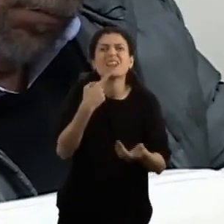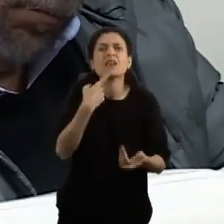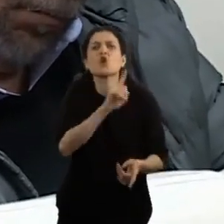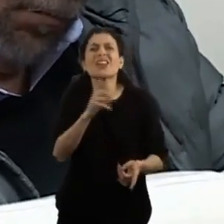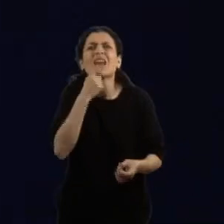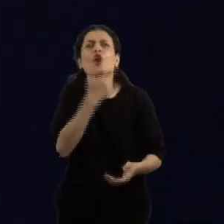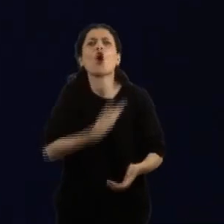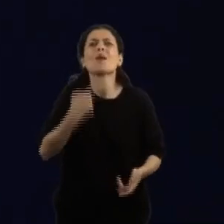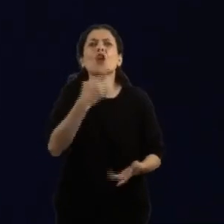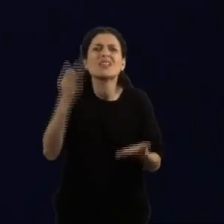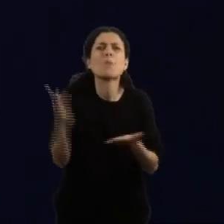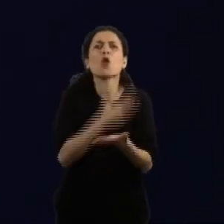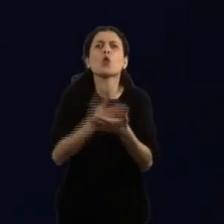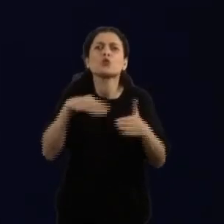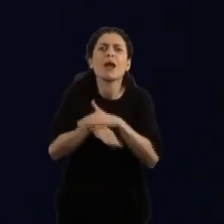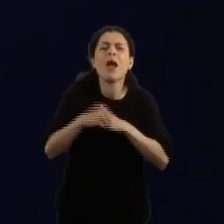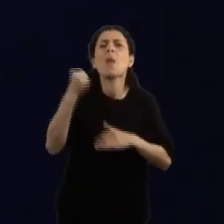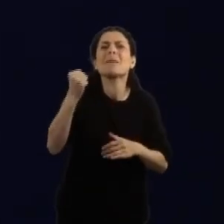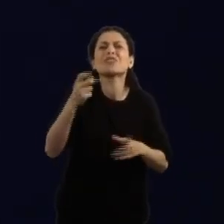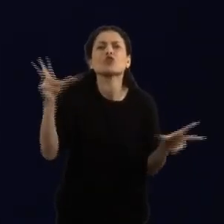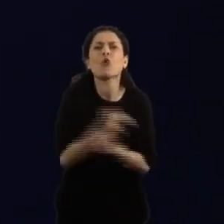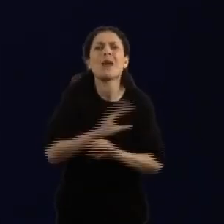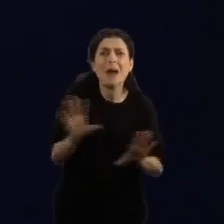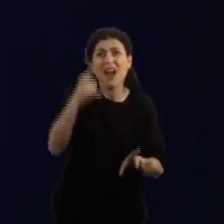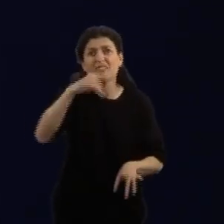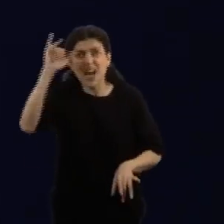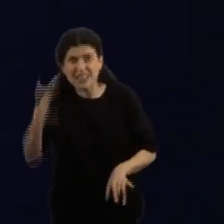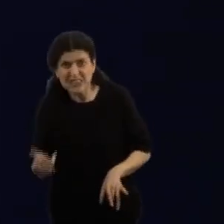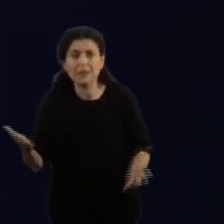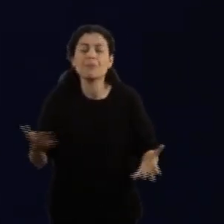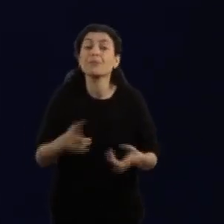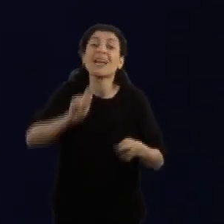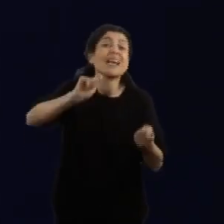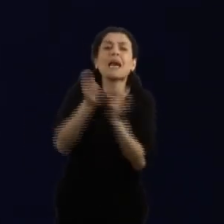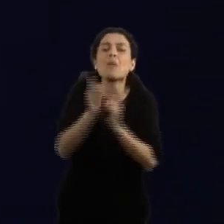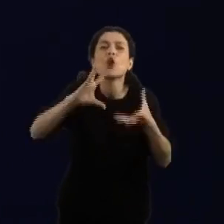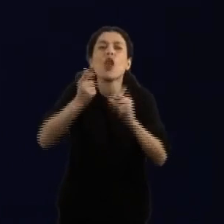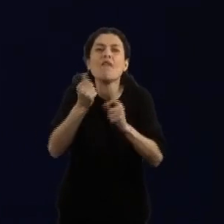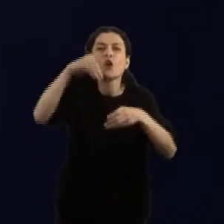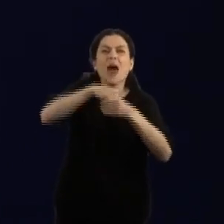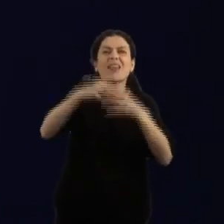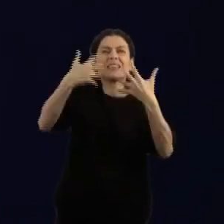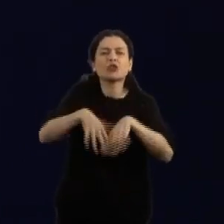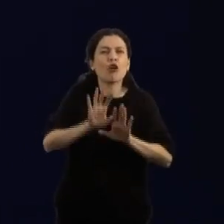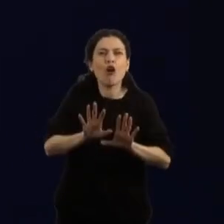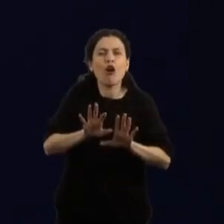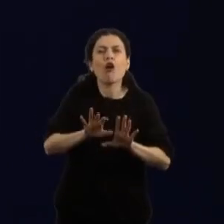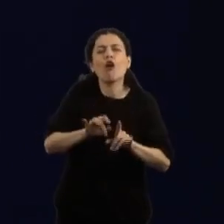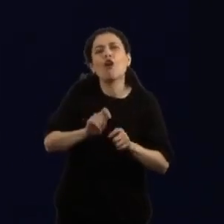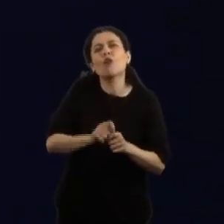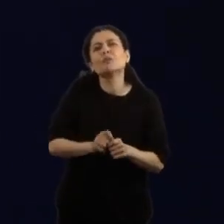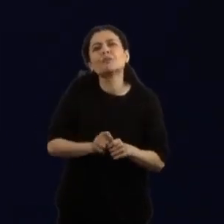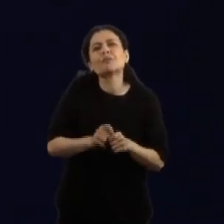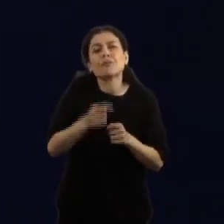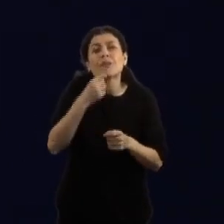emitir más. Eso solamente. Es que cambió la composición de pases y efectivamente de